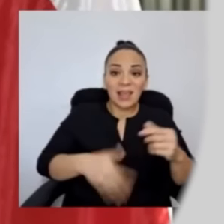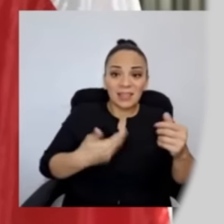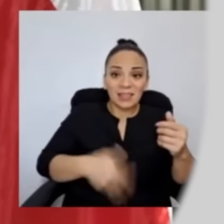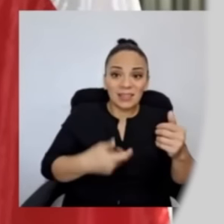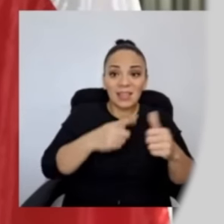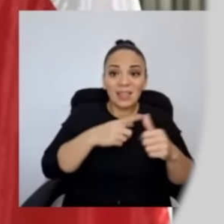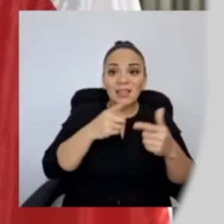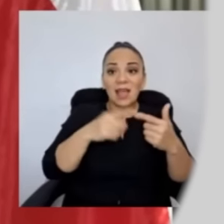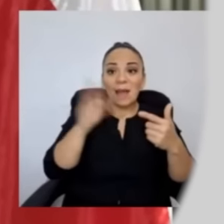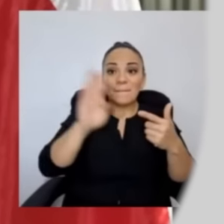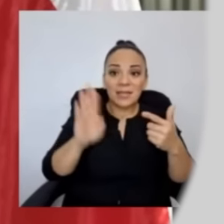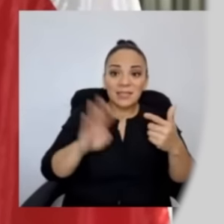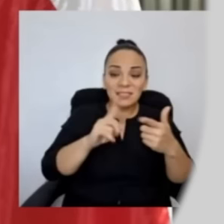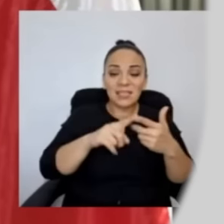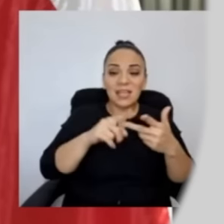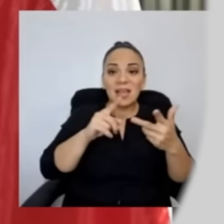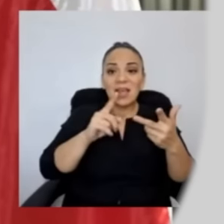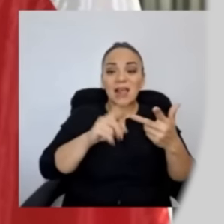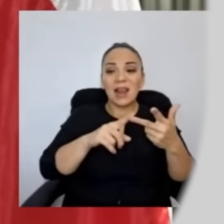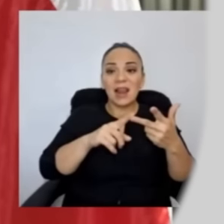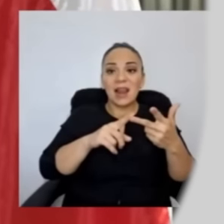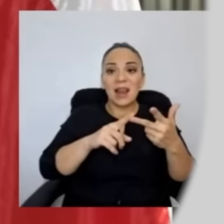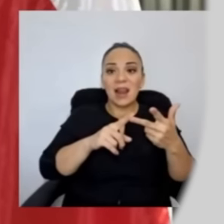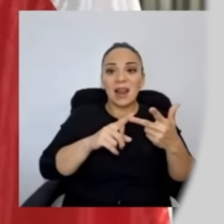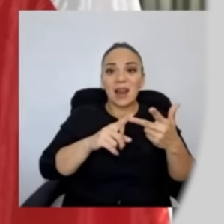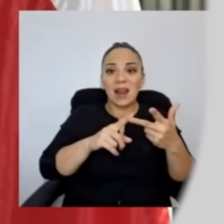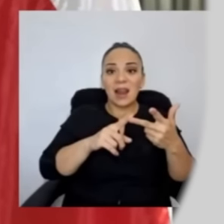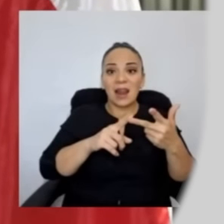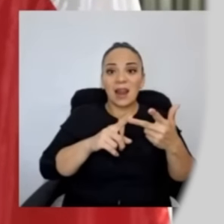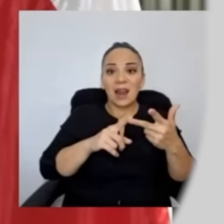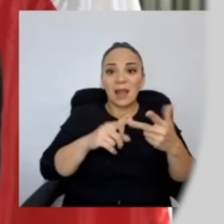Costa Rica? ¿Y qué sanción tuvo?